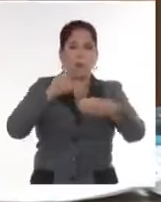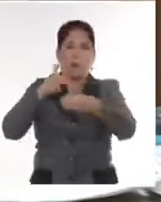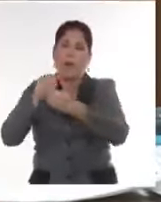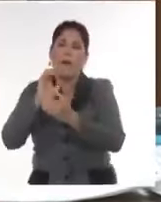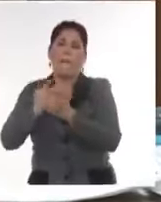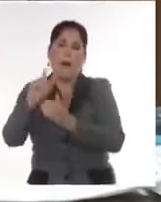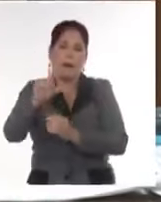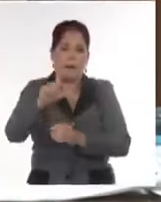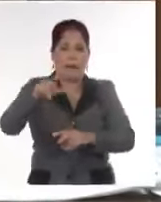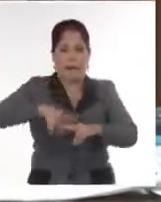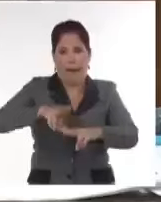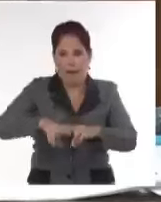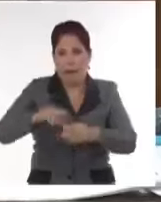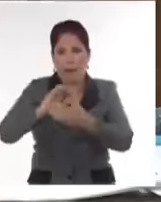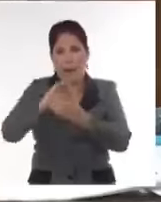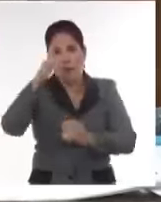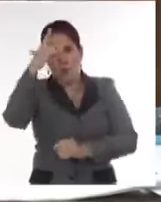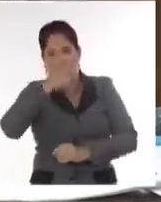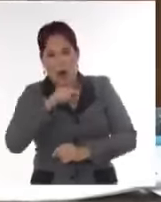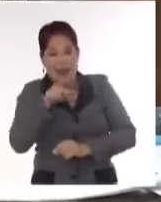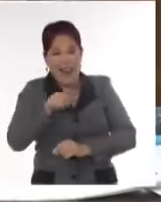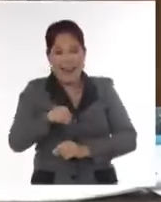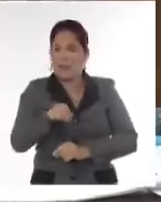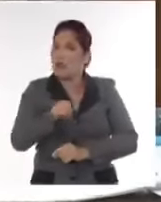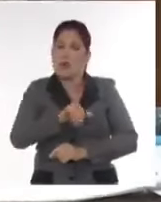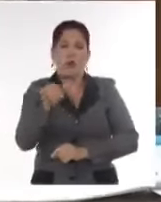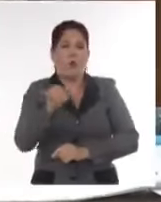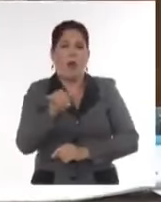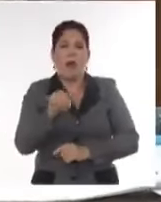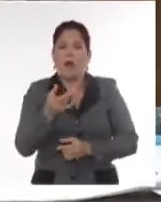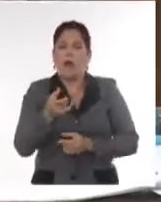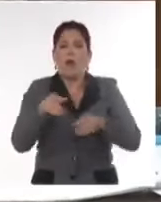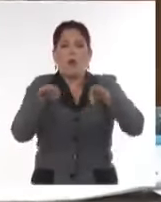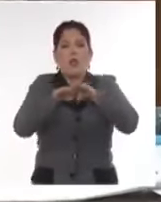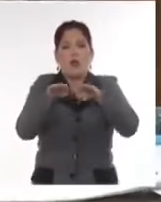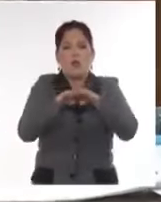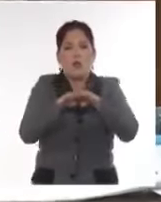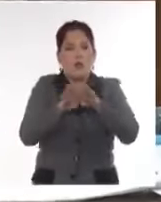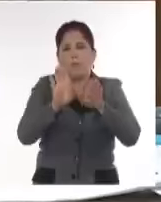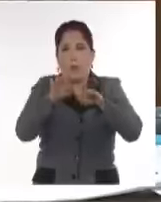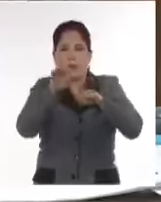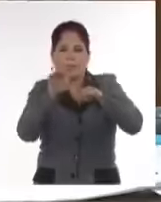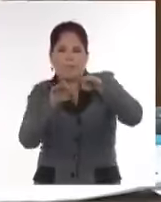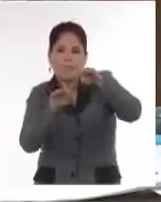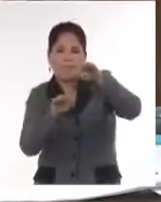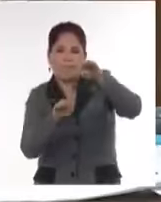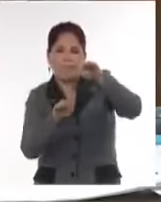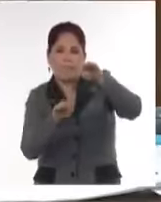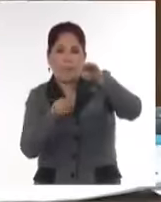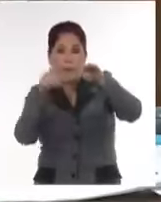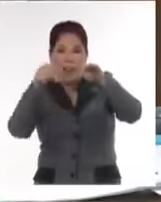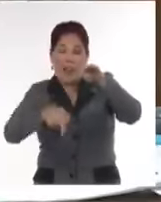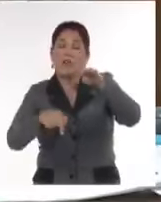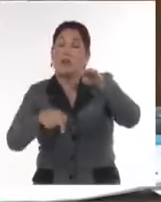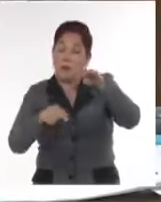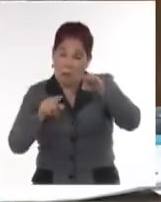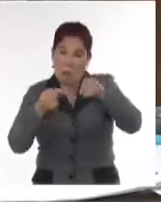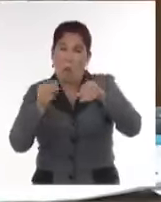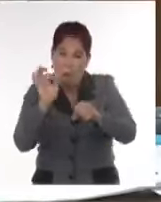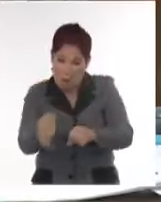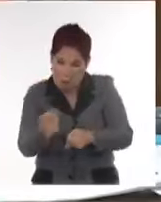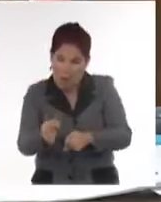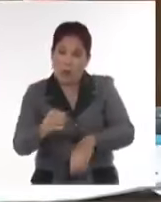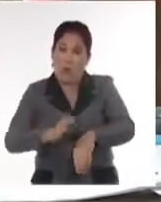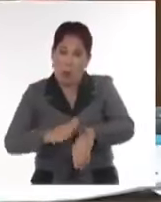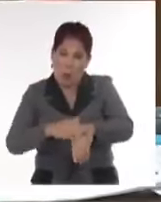La Habana, Moa, y eso trajo un desempate en el día de hoy, y son las grandes afectaciones que